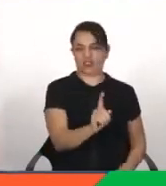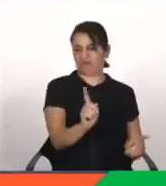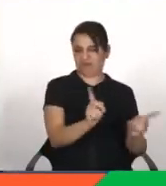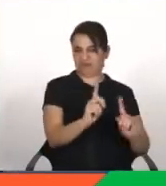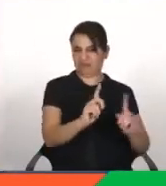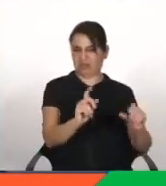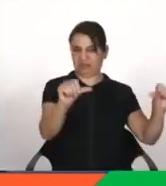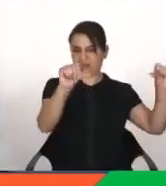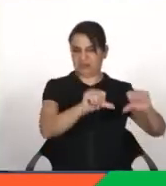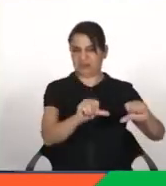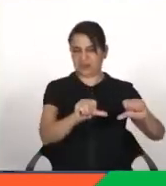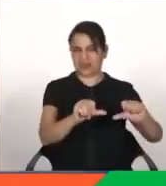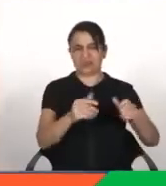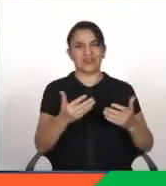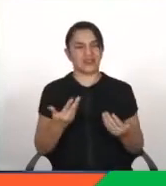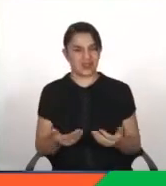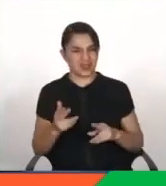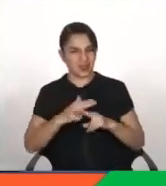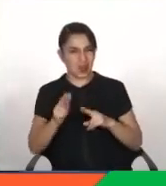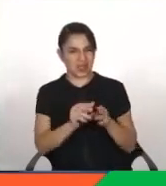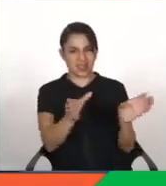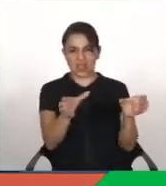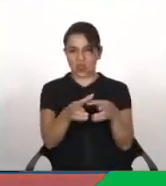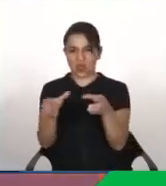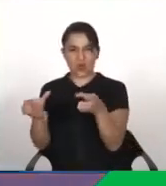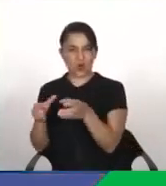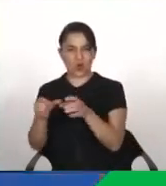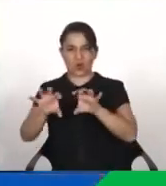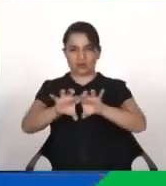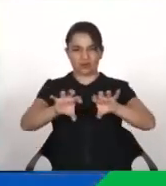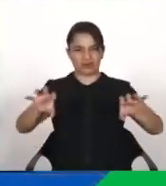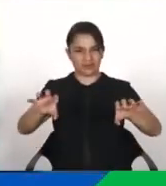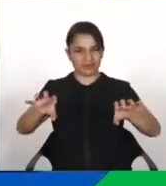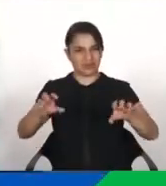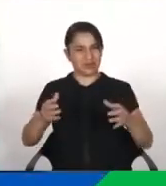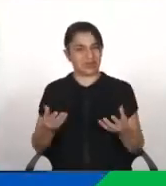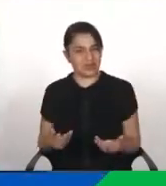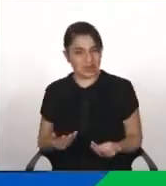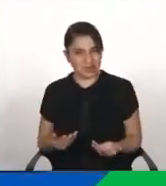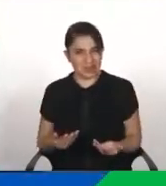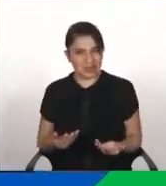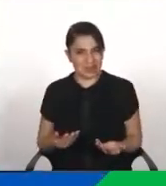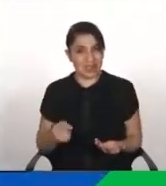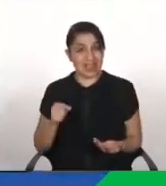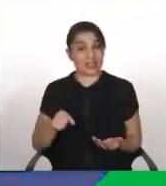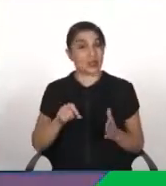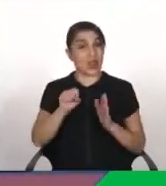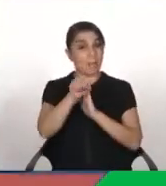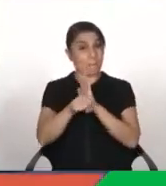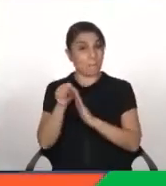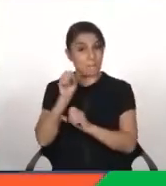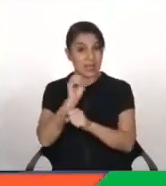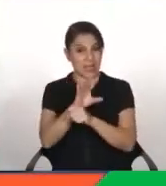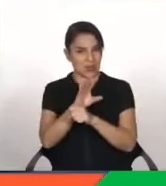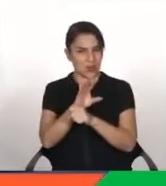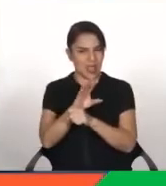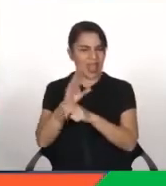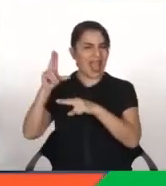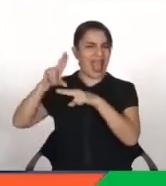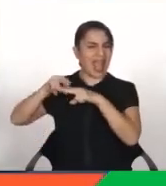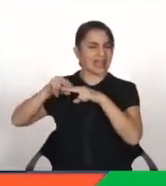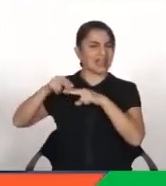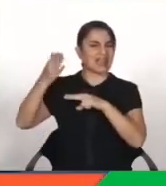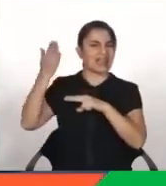y de cómo los válidos, que son genéticamente perfectos, acceden a trabajos que los demás no pueden acceder. Es una película que es de hace años, pero es